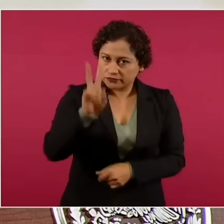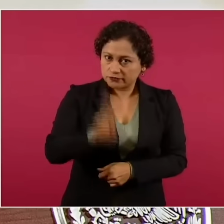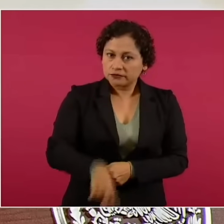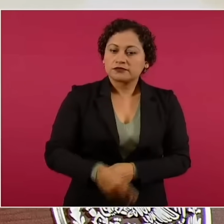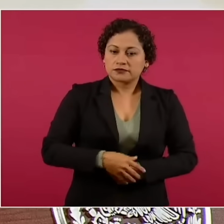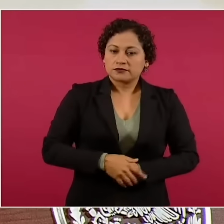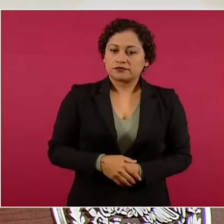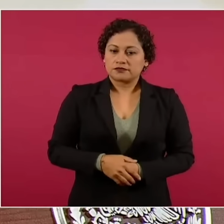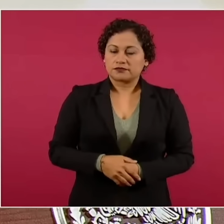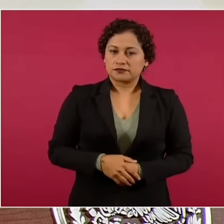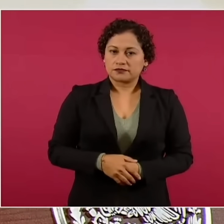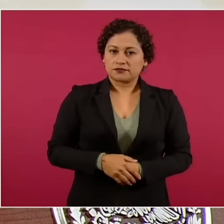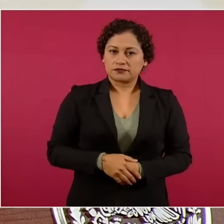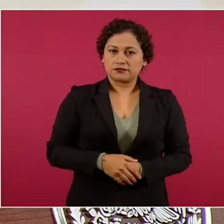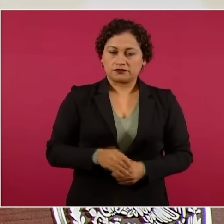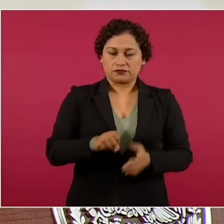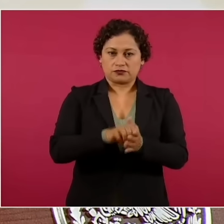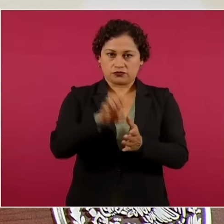píldoras